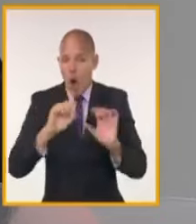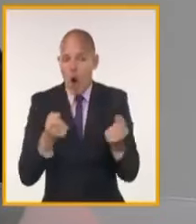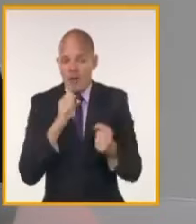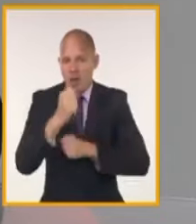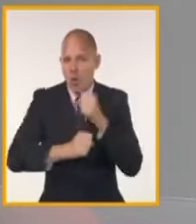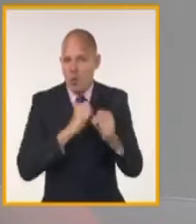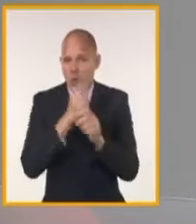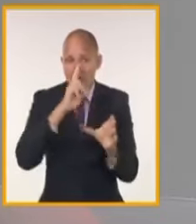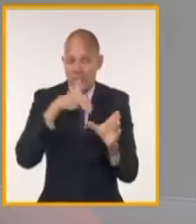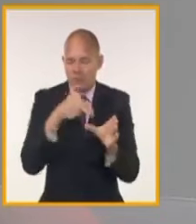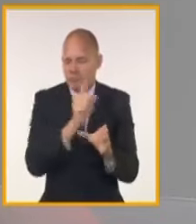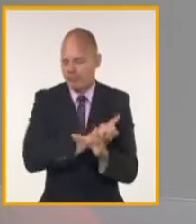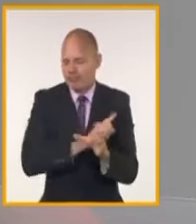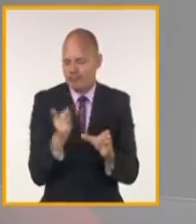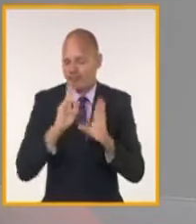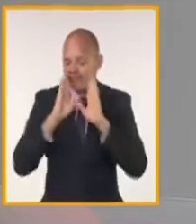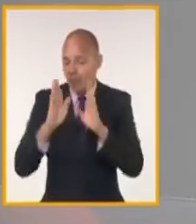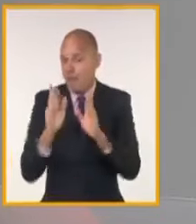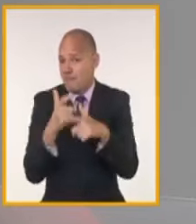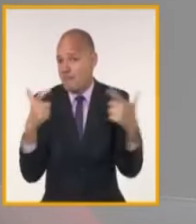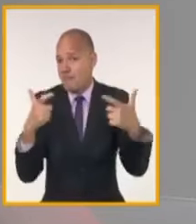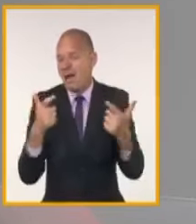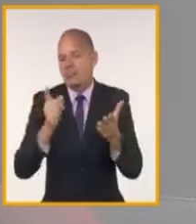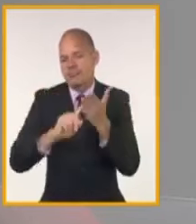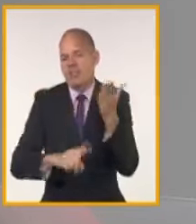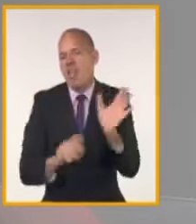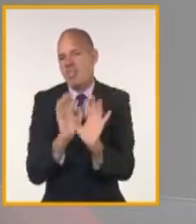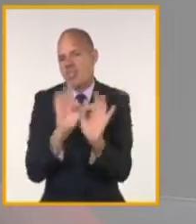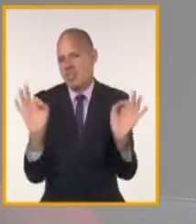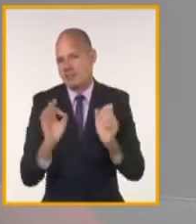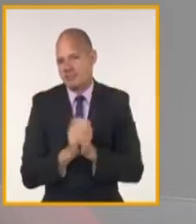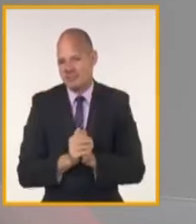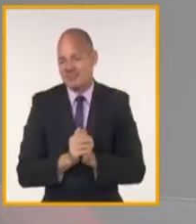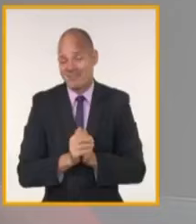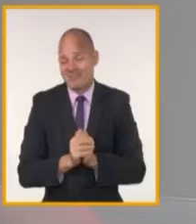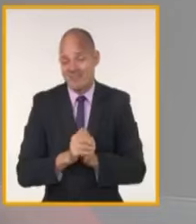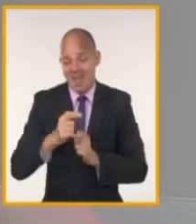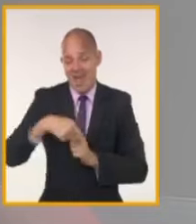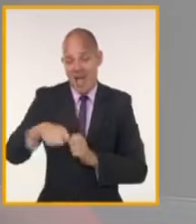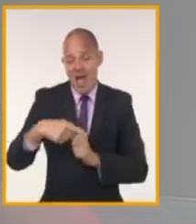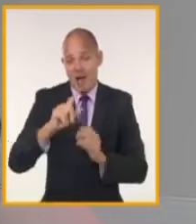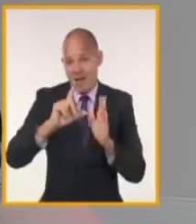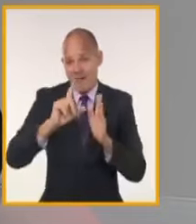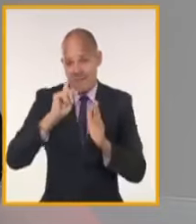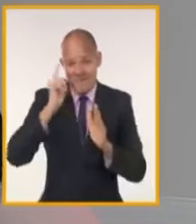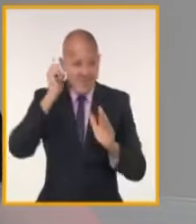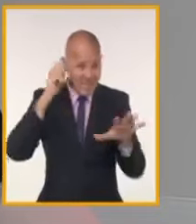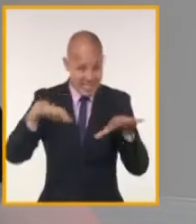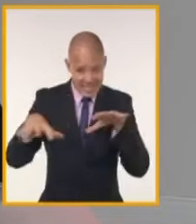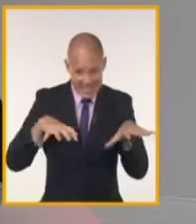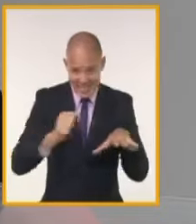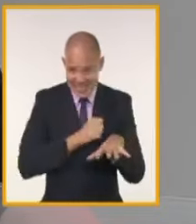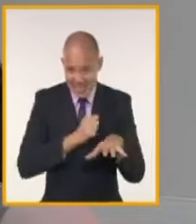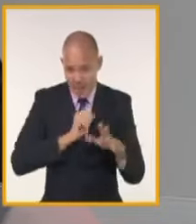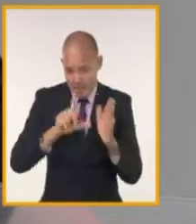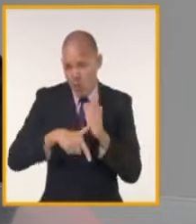grande entonces esta tercera feria que las ferias anteriores han sido ferias muy práctica pero esta tercera feria queremos